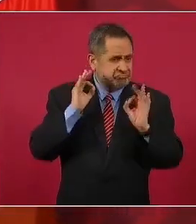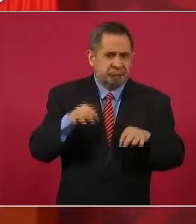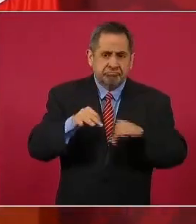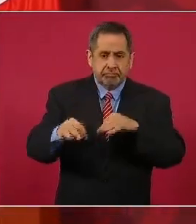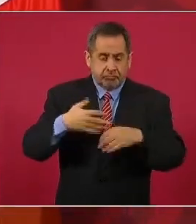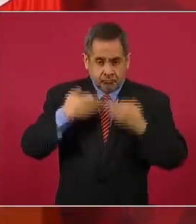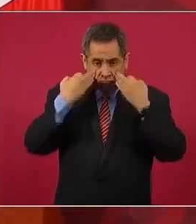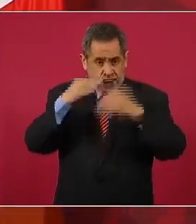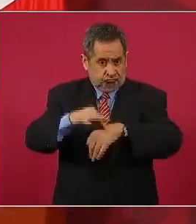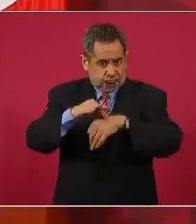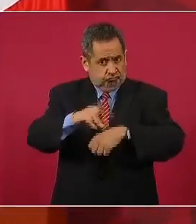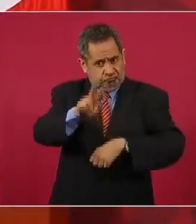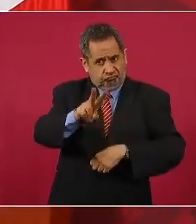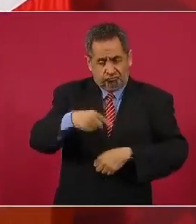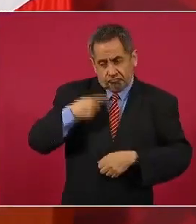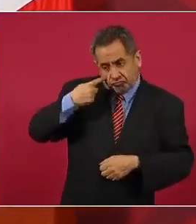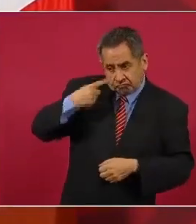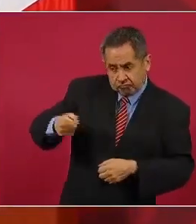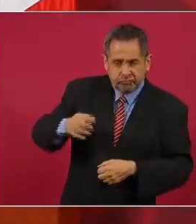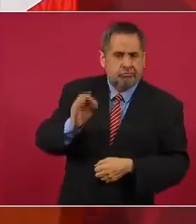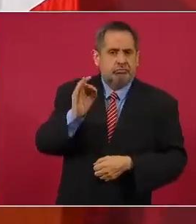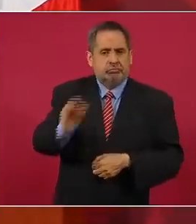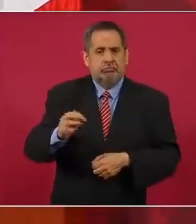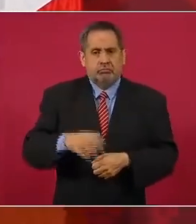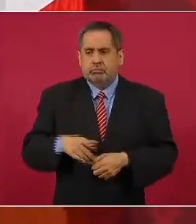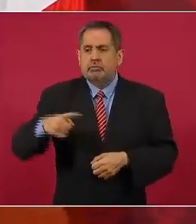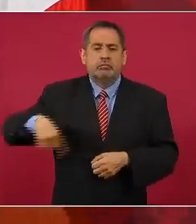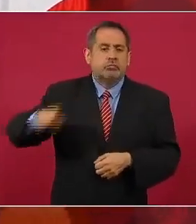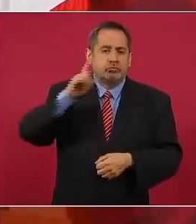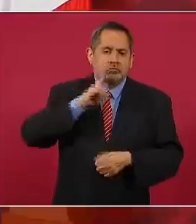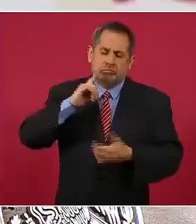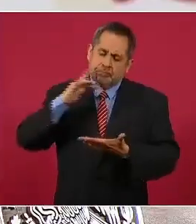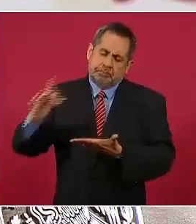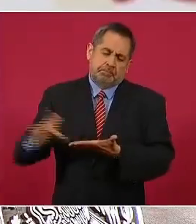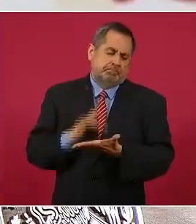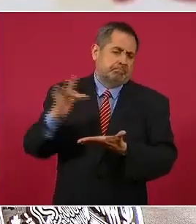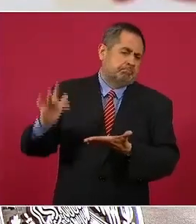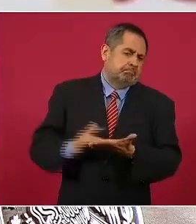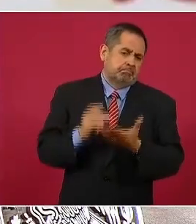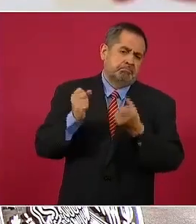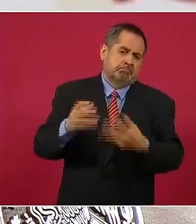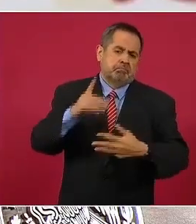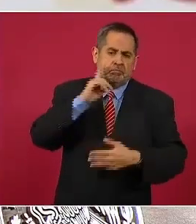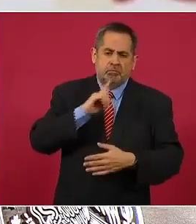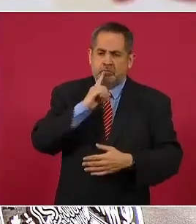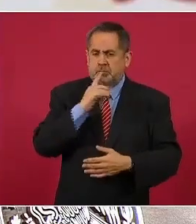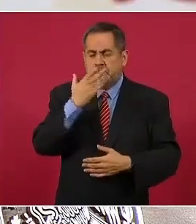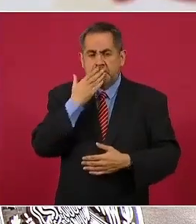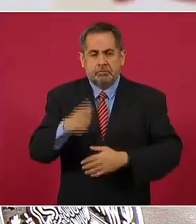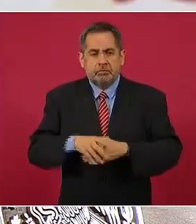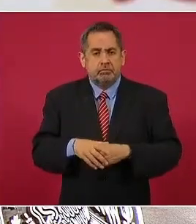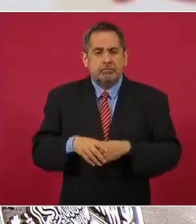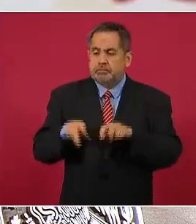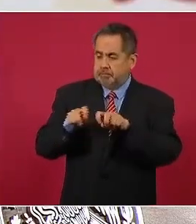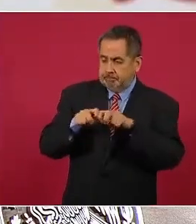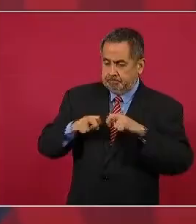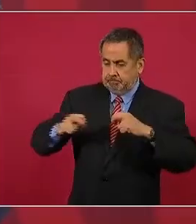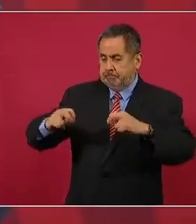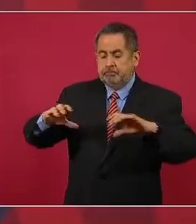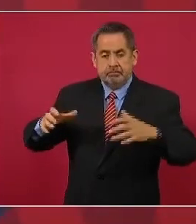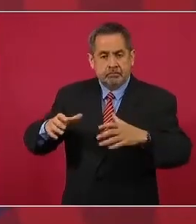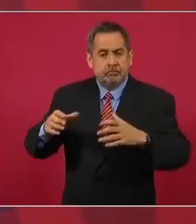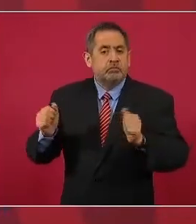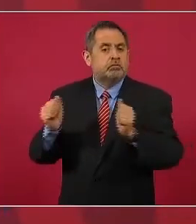me consta, porque a mí me apoyan mujeres, el gabinete